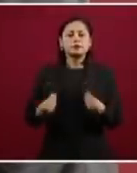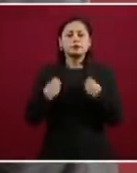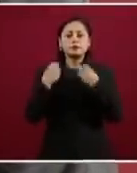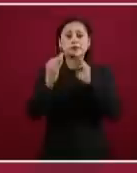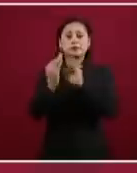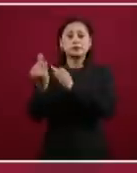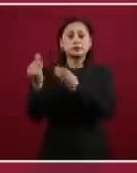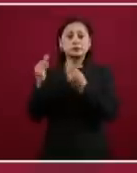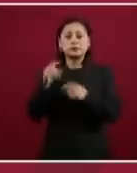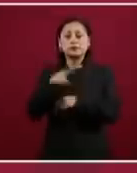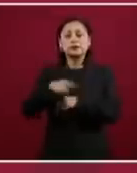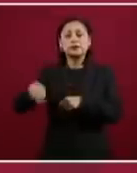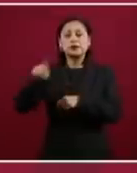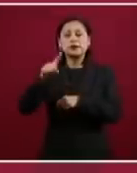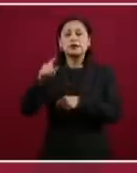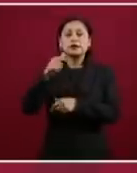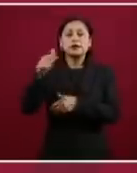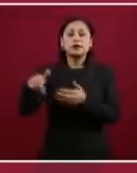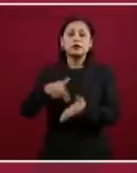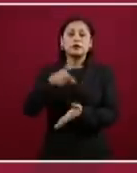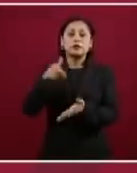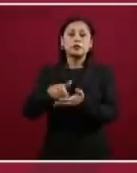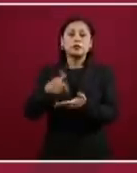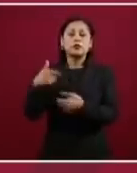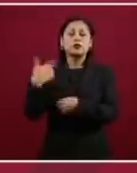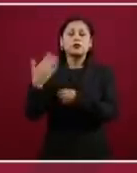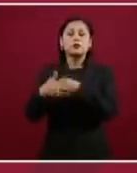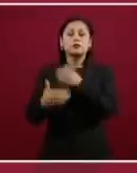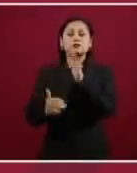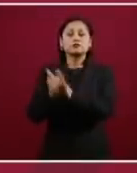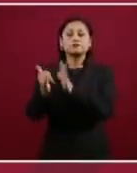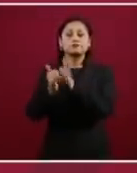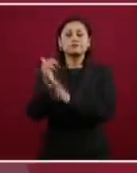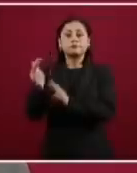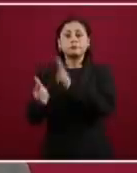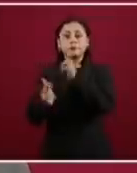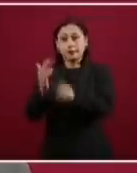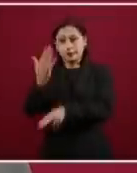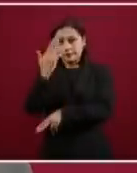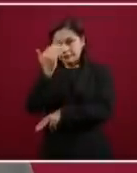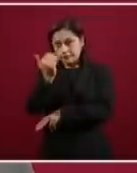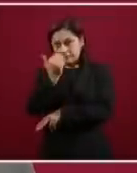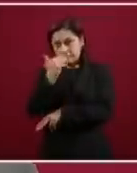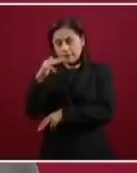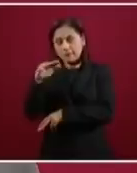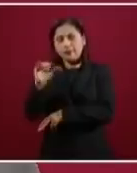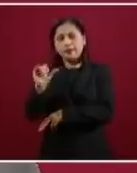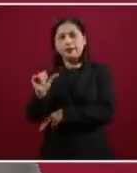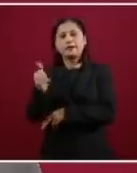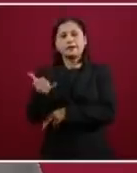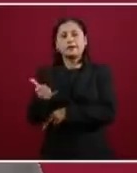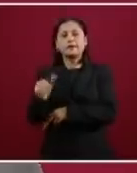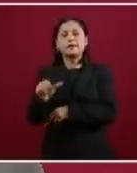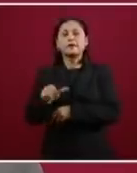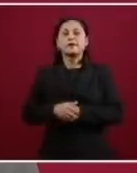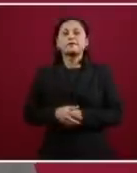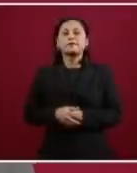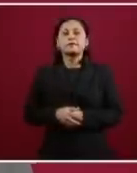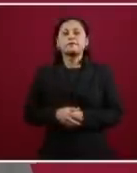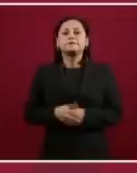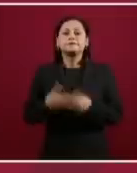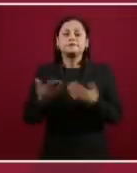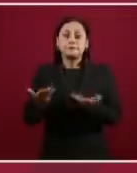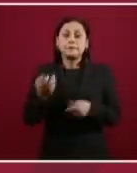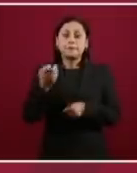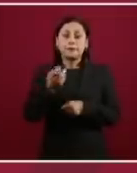Es una consulta que se va a llevar a cabo a los ciudadanos y de manera